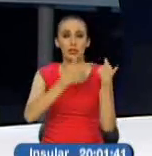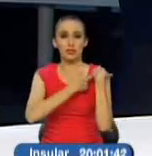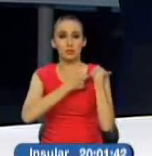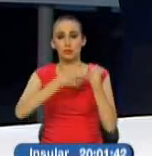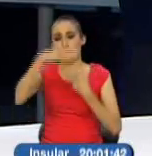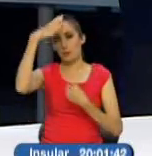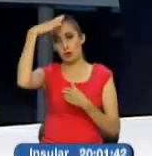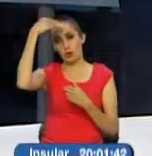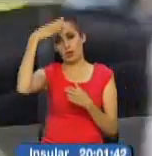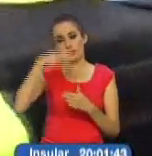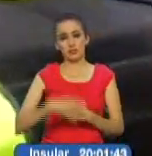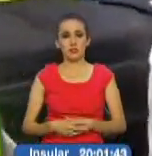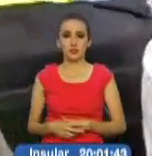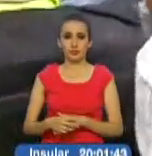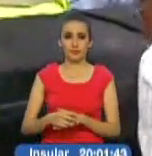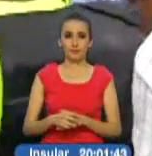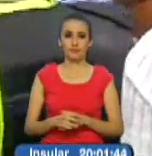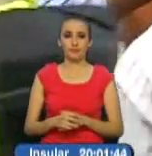Jorge Glass.